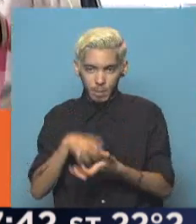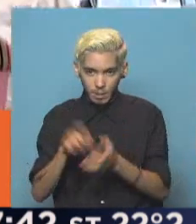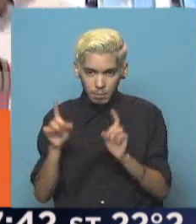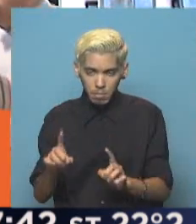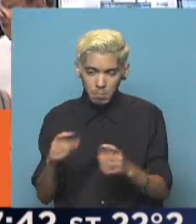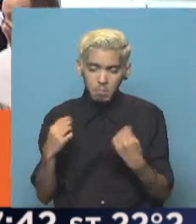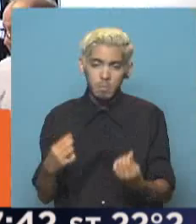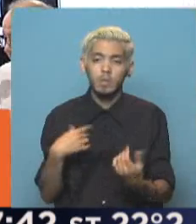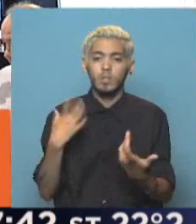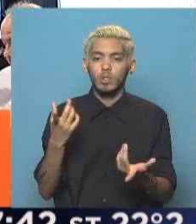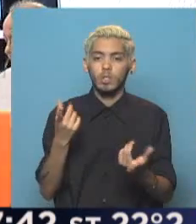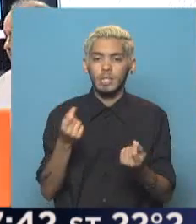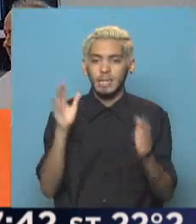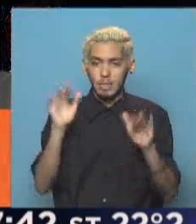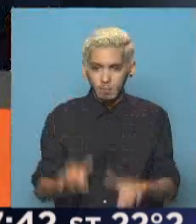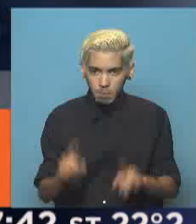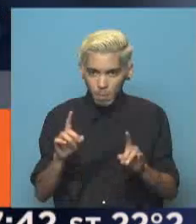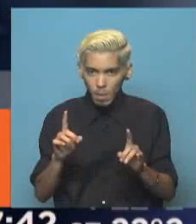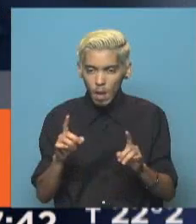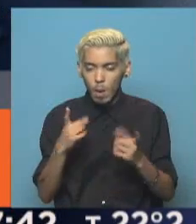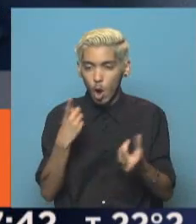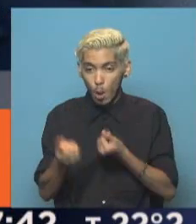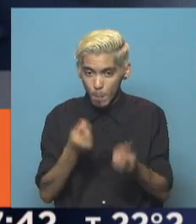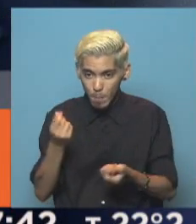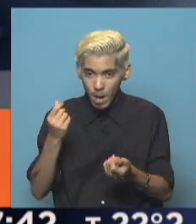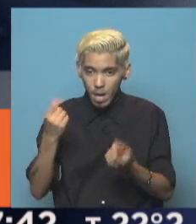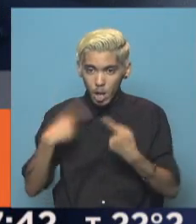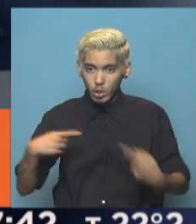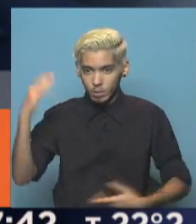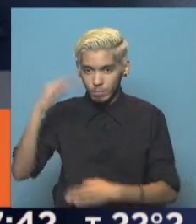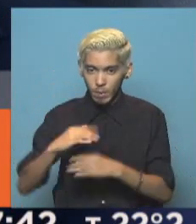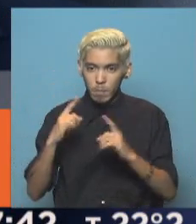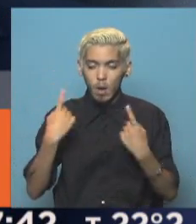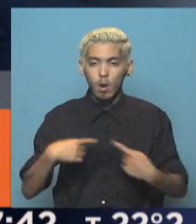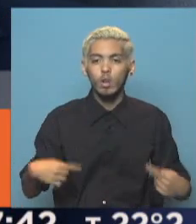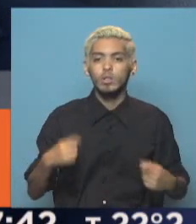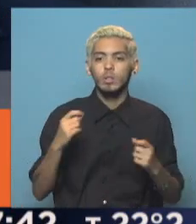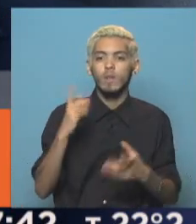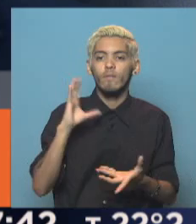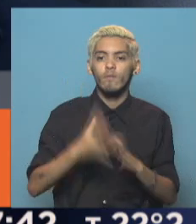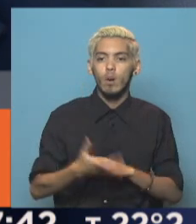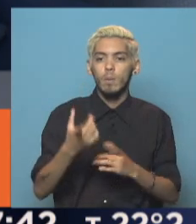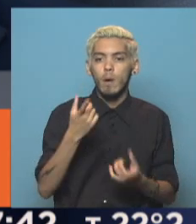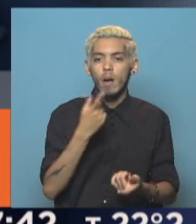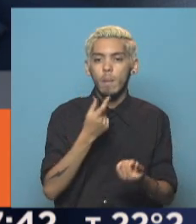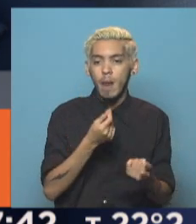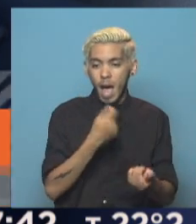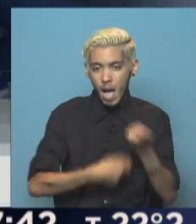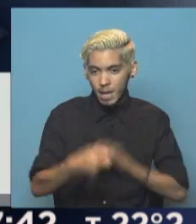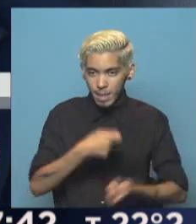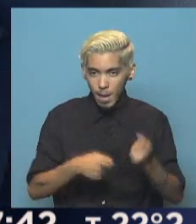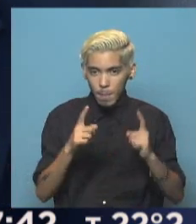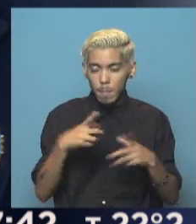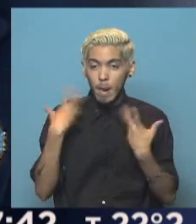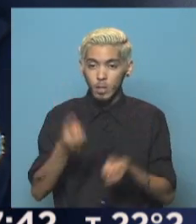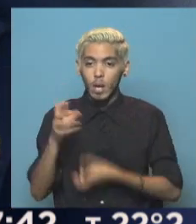transformación productiva, que tiene instrumentos del Ministerio de Trabajo, por un lado, pero también instrumentos financieros del Ministerio de la Producción, justamente para ayudar a